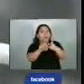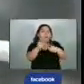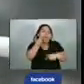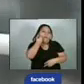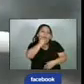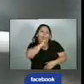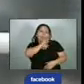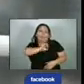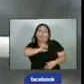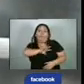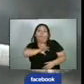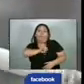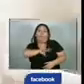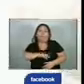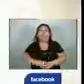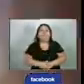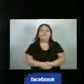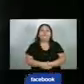enfermedades cardiovasculares.